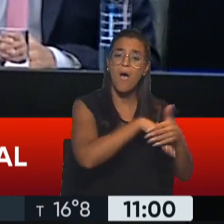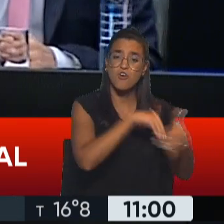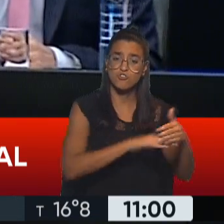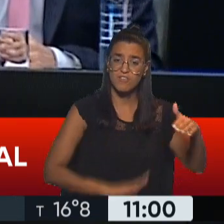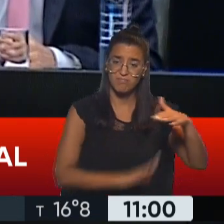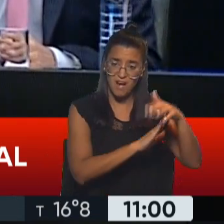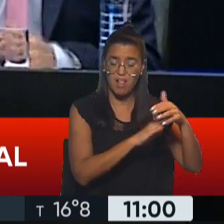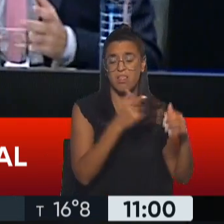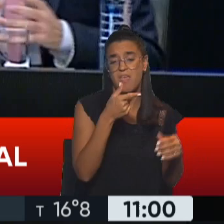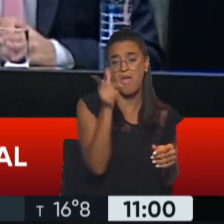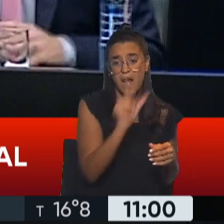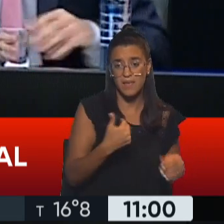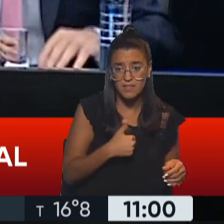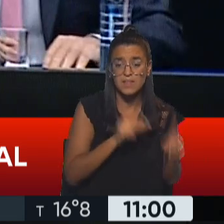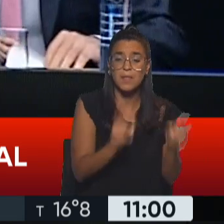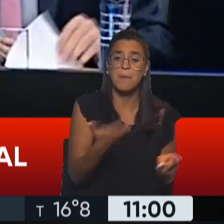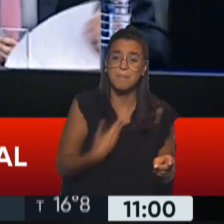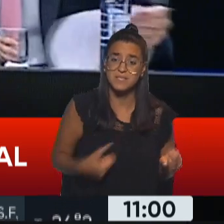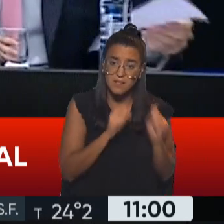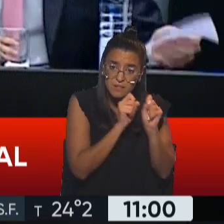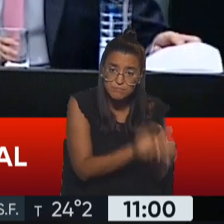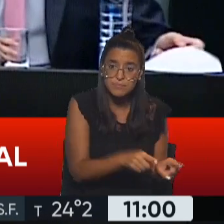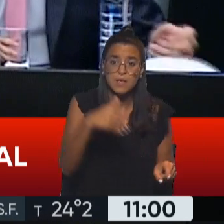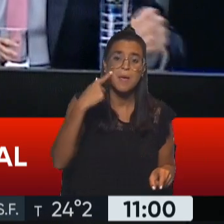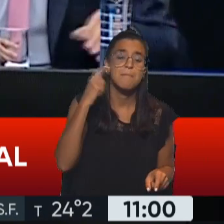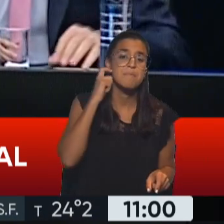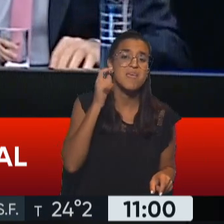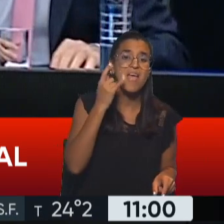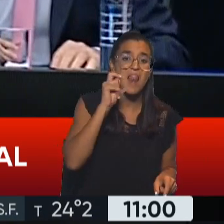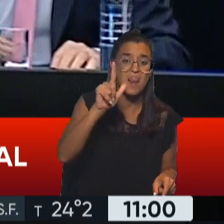Argentina y a su presidente Miguel Pese.